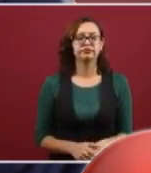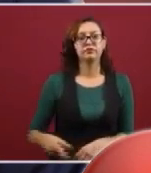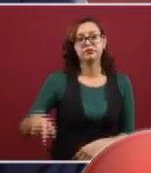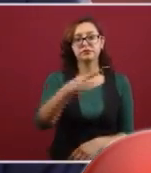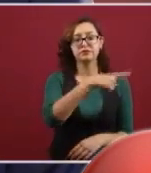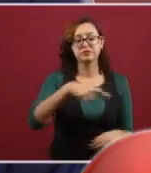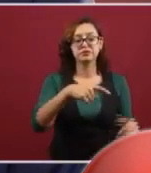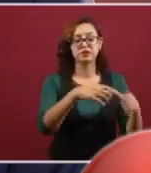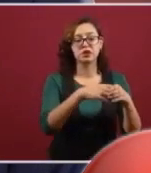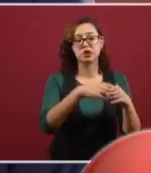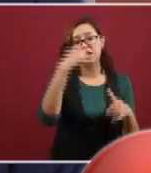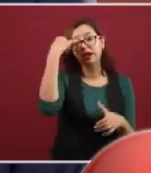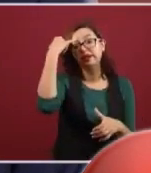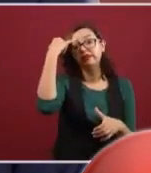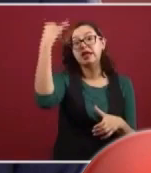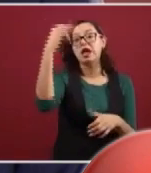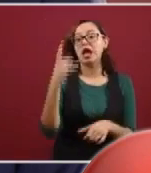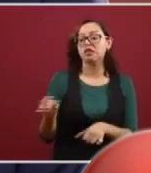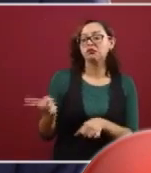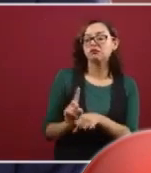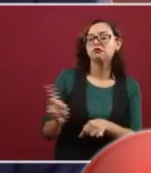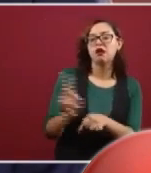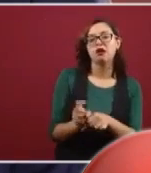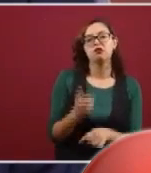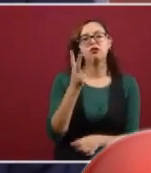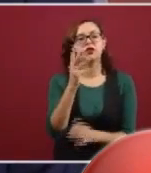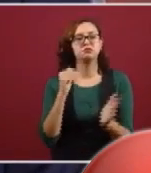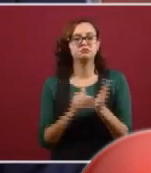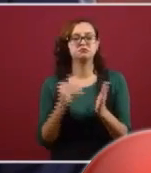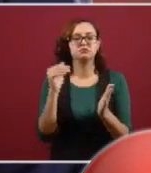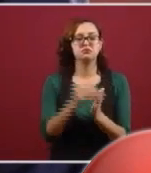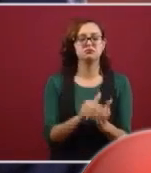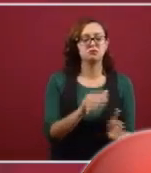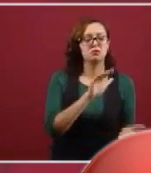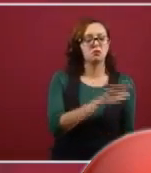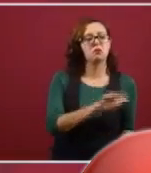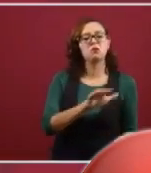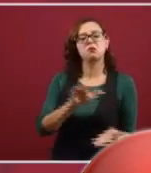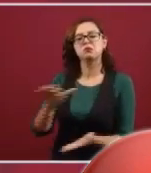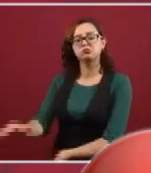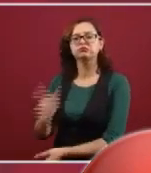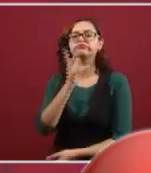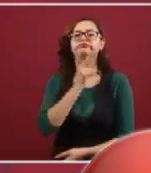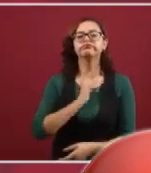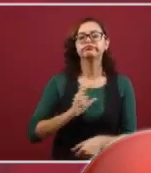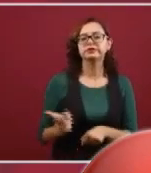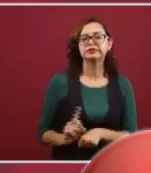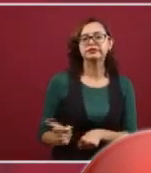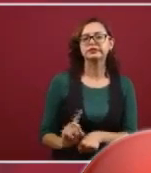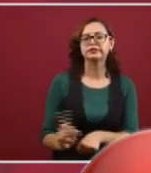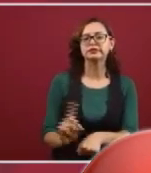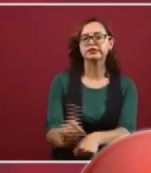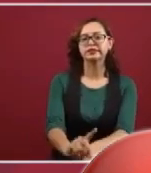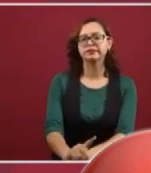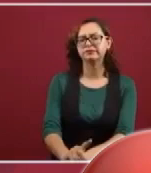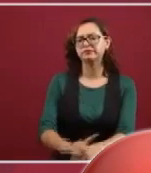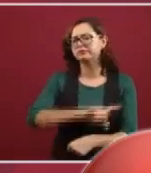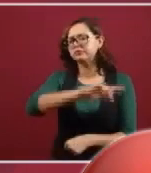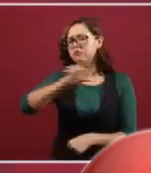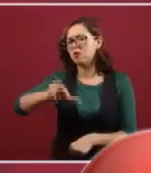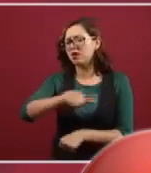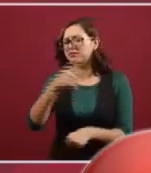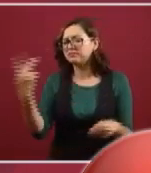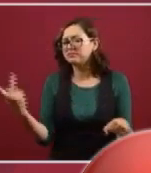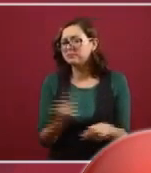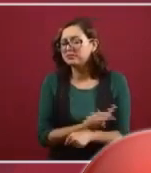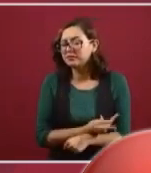3 millones de barriles diarios. Lo cierto es que